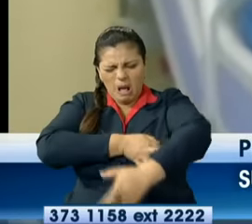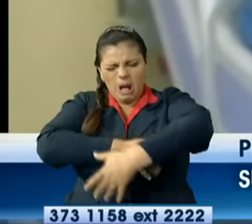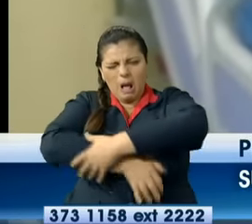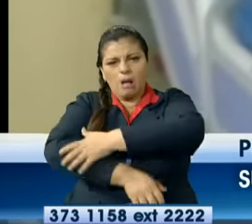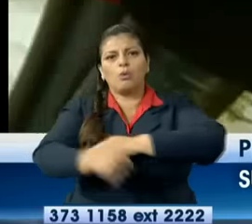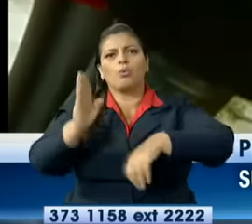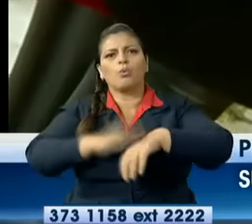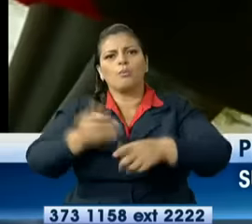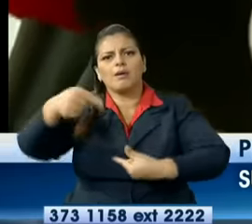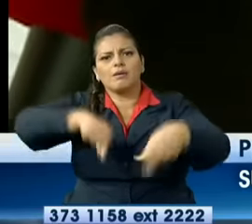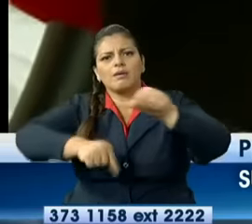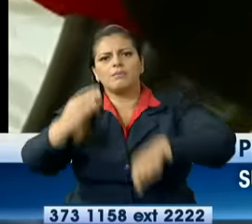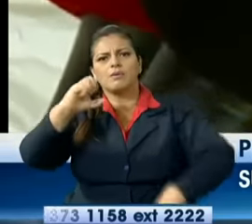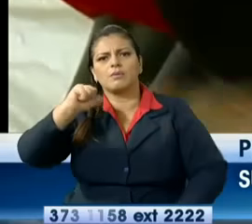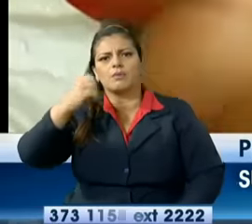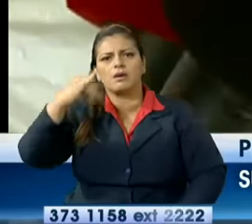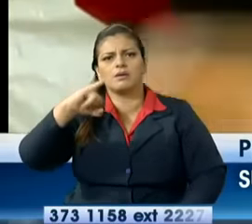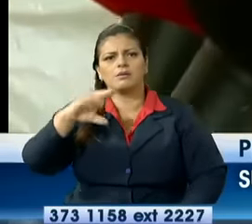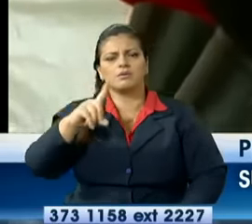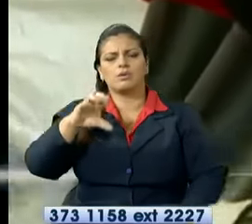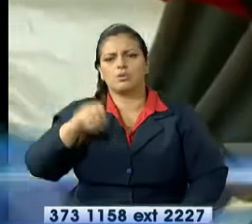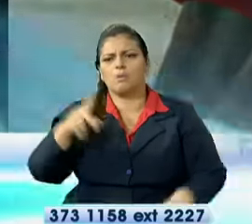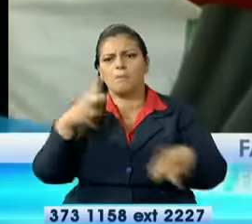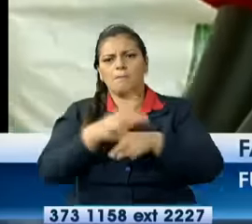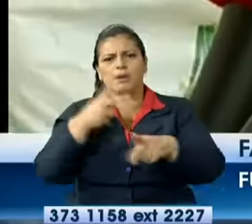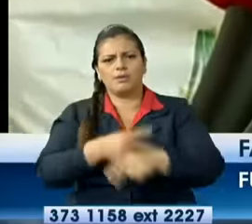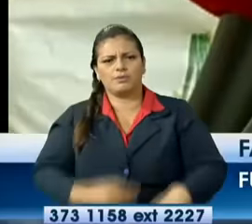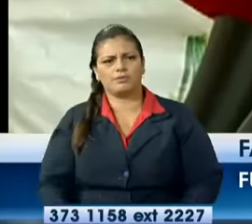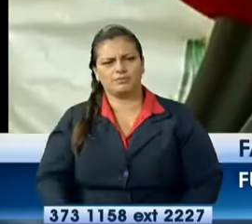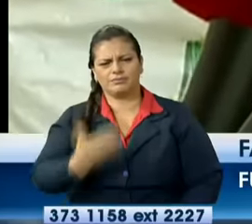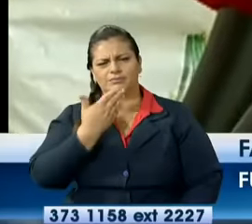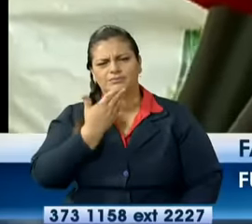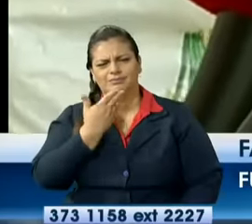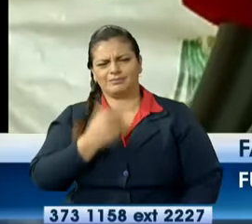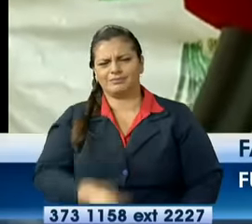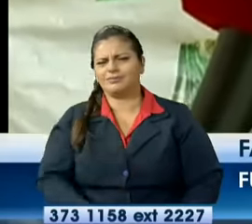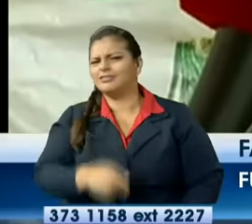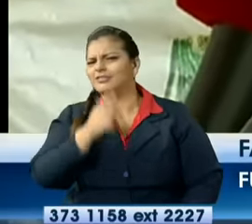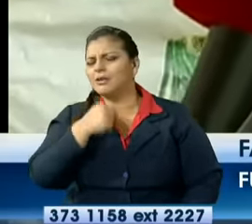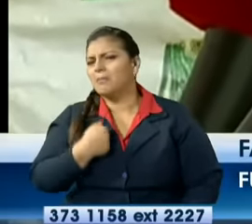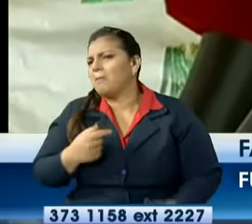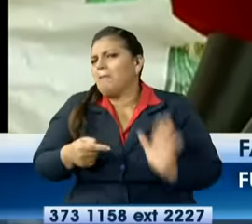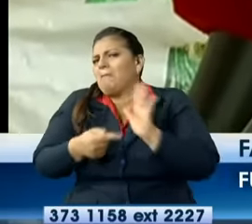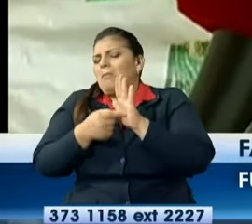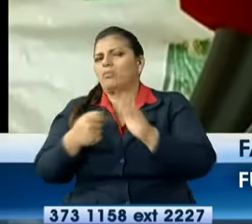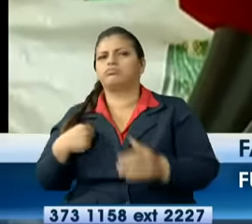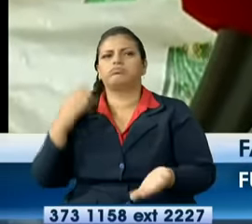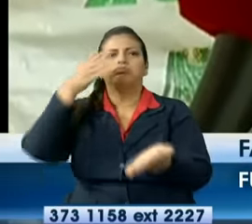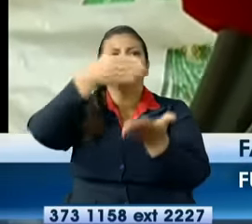a visitar a nuestros pepeles, creamos, no nos dejan entrar ni siquiera el cordón de los zapatos. No nos dejan entrar ni siquiera la cédula, ni un centavo.